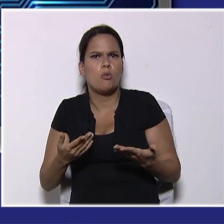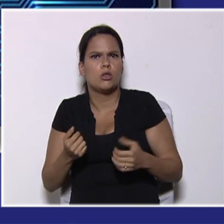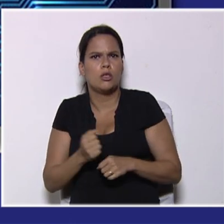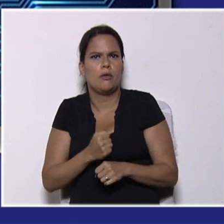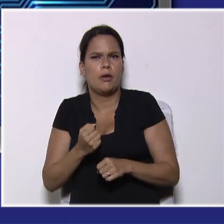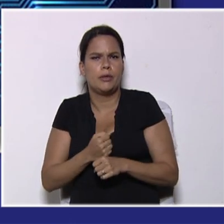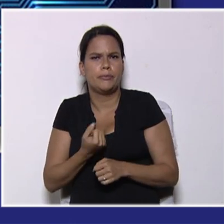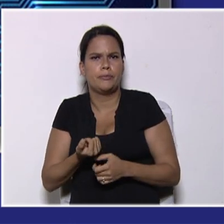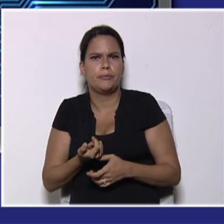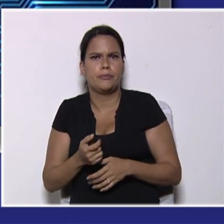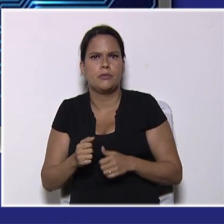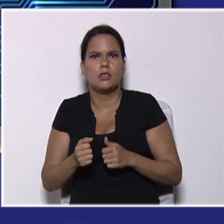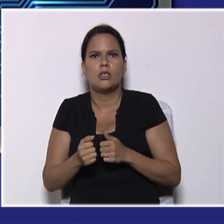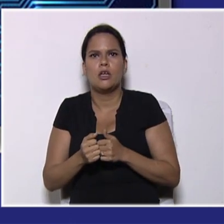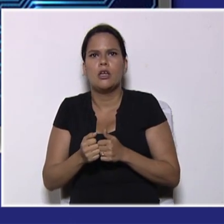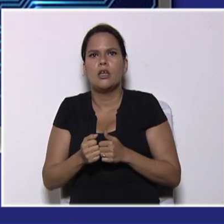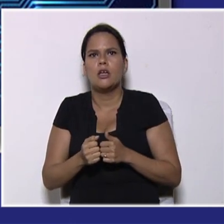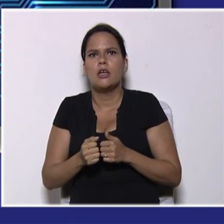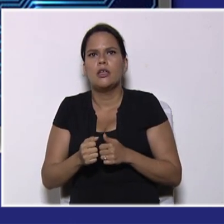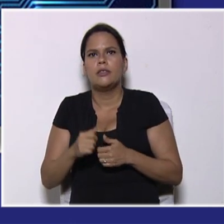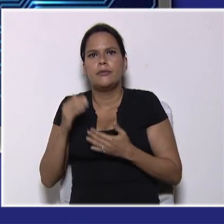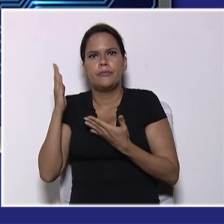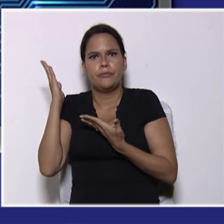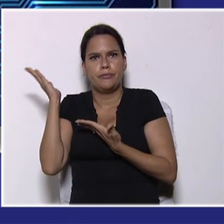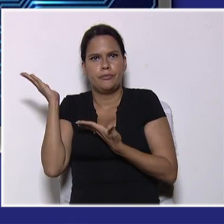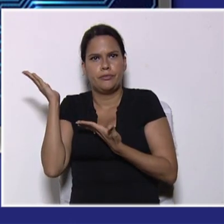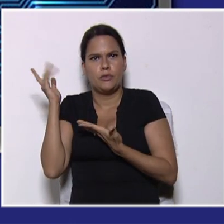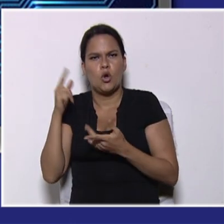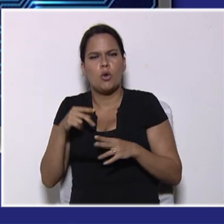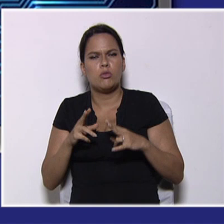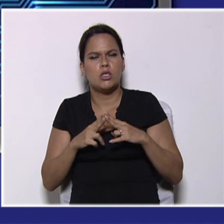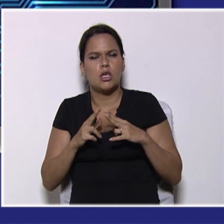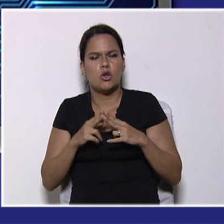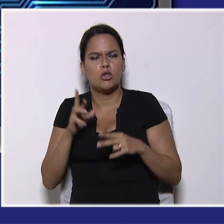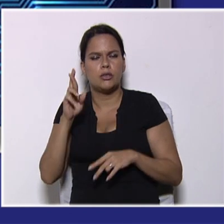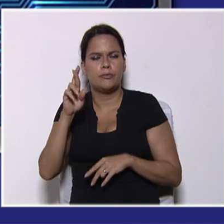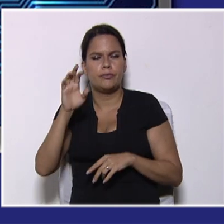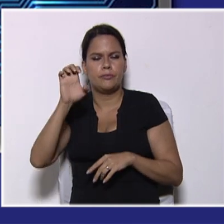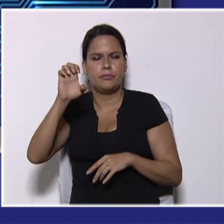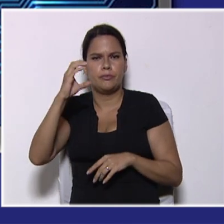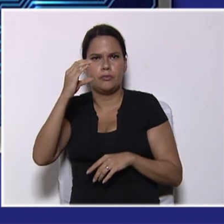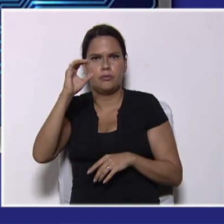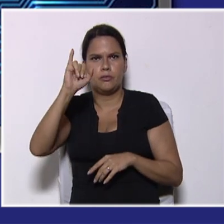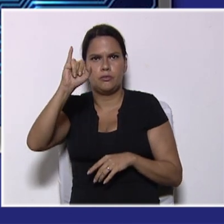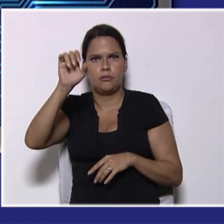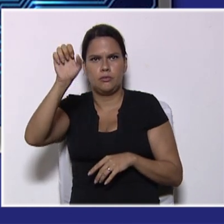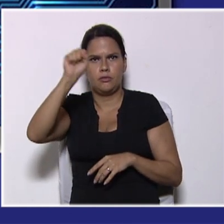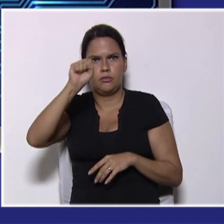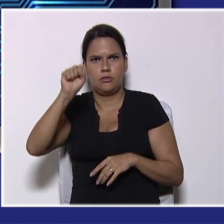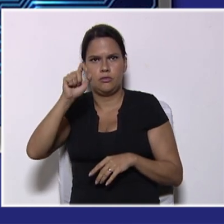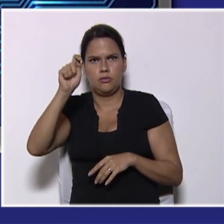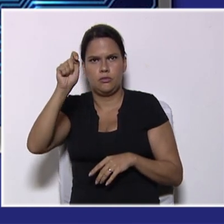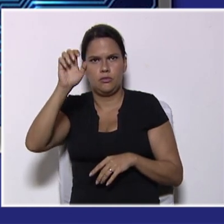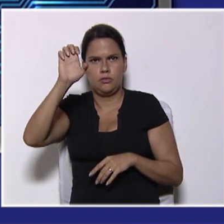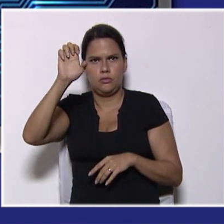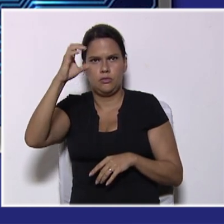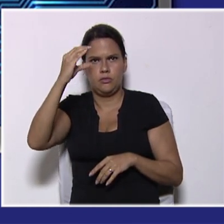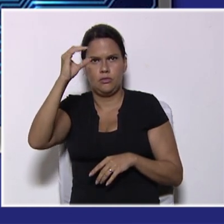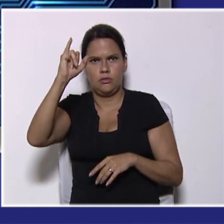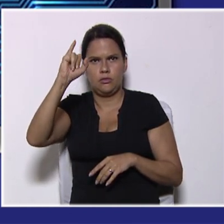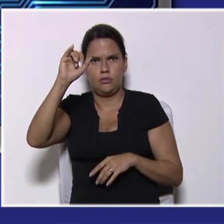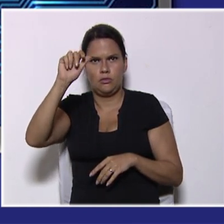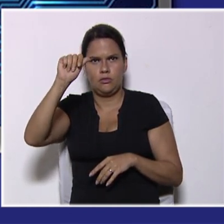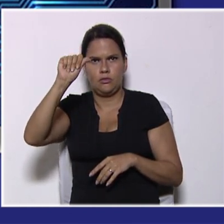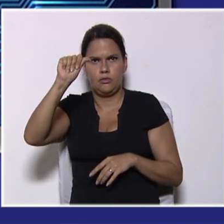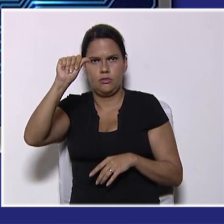Resistencia. El resistor, o como mejor se le conoce, resistencia, es un dispositivo que se opone al flujo de